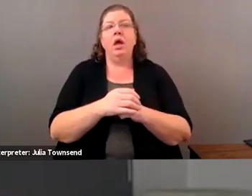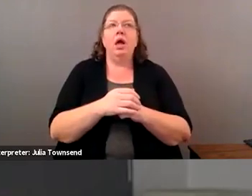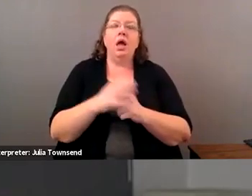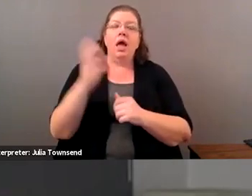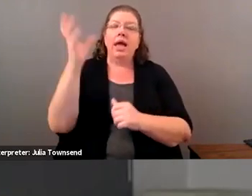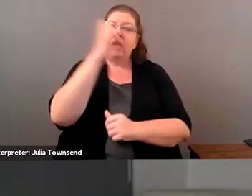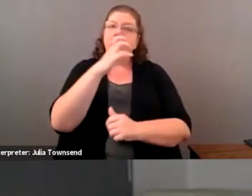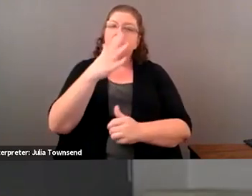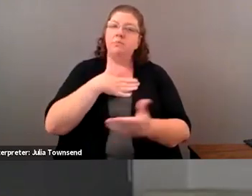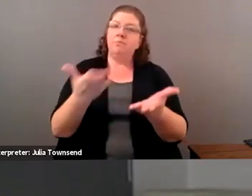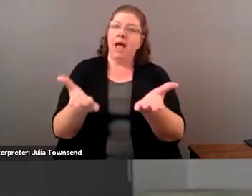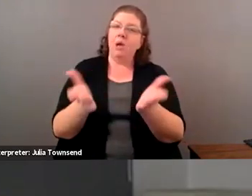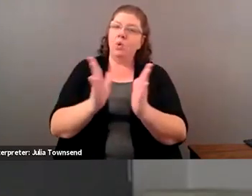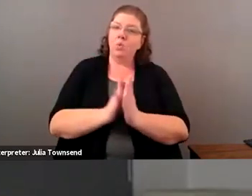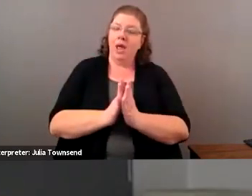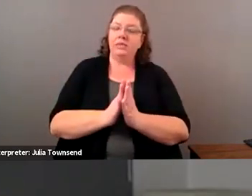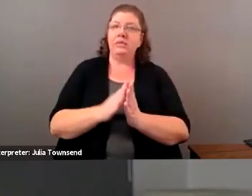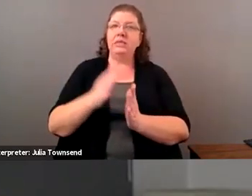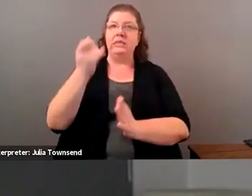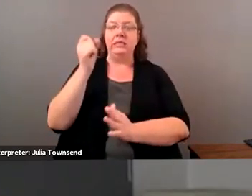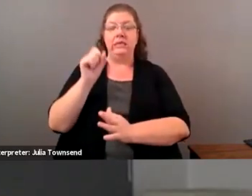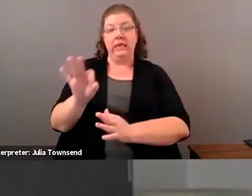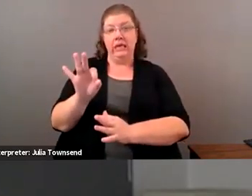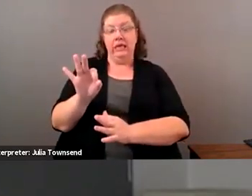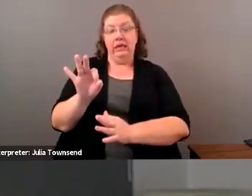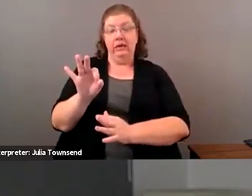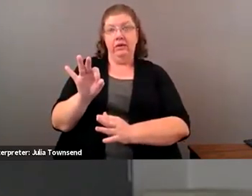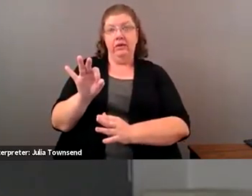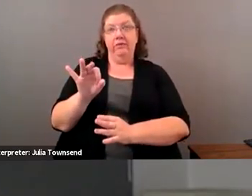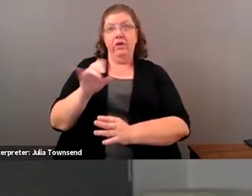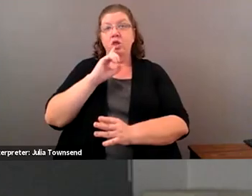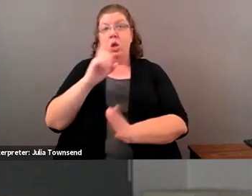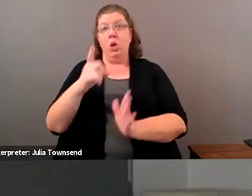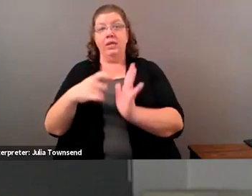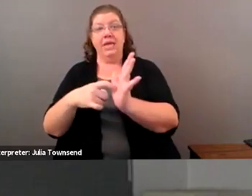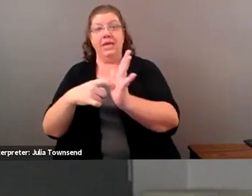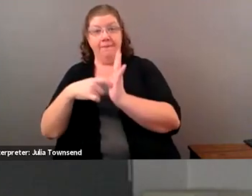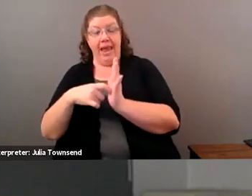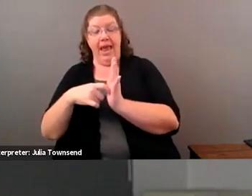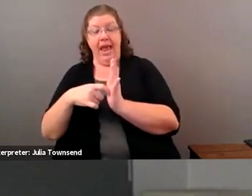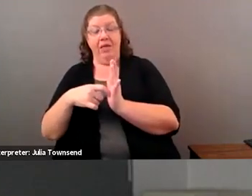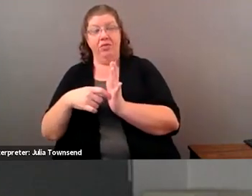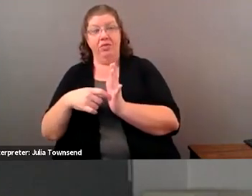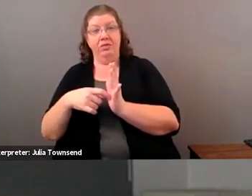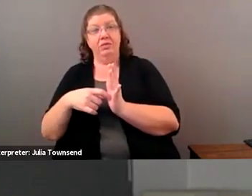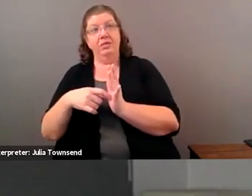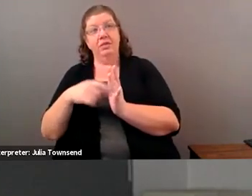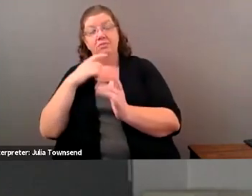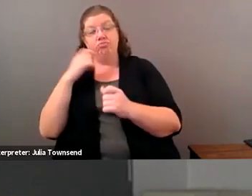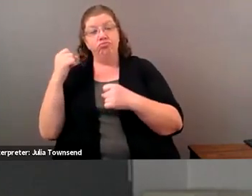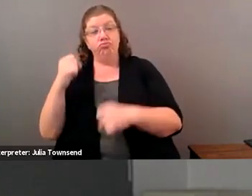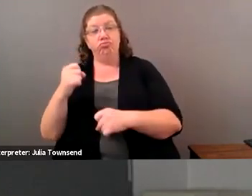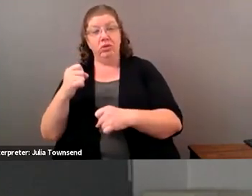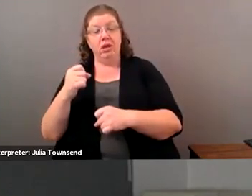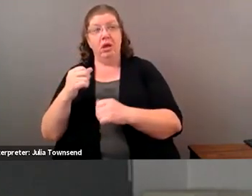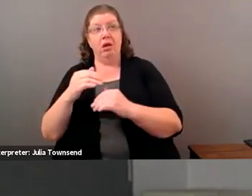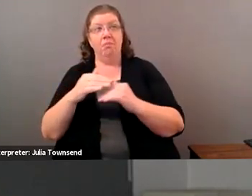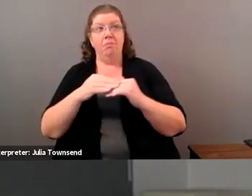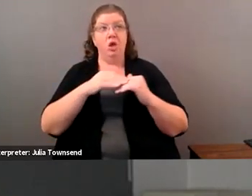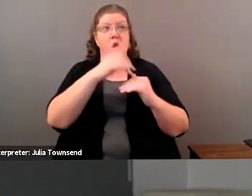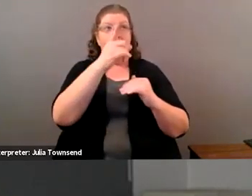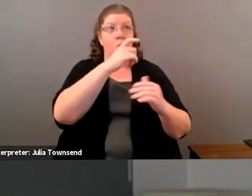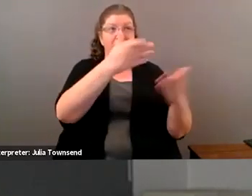mi solicitud sería que si existe una demanda significativa más allá de aquellos que se invitaron